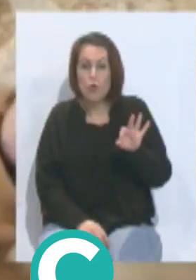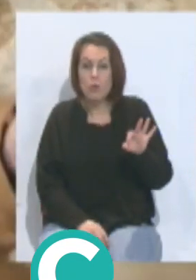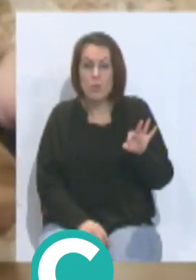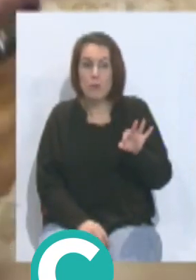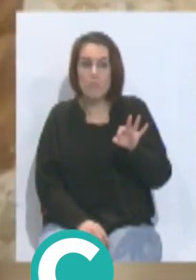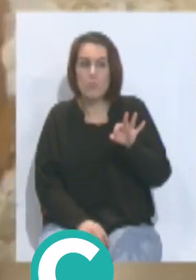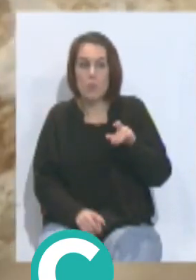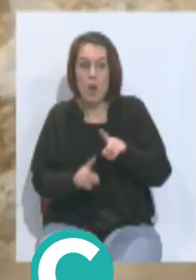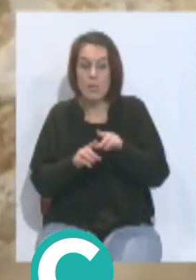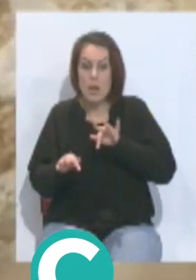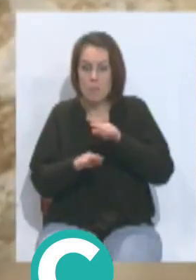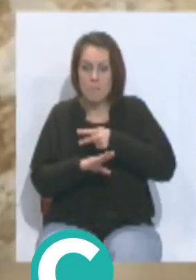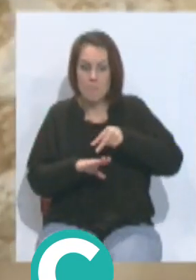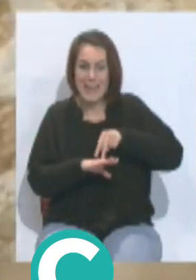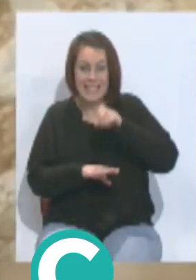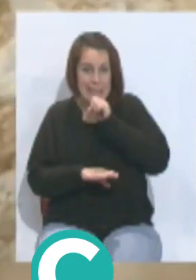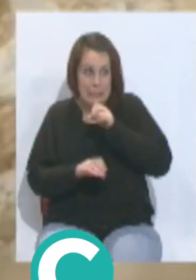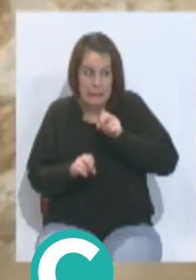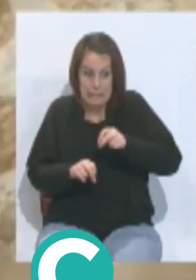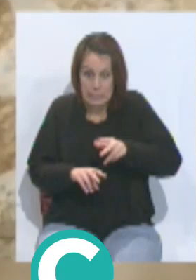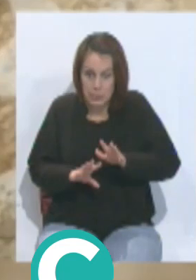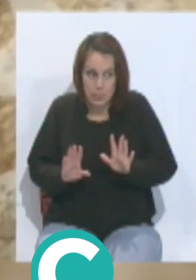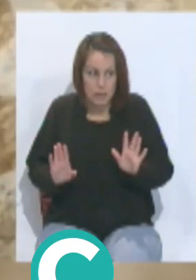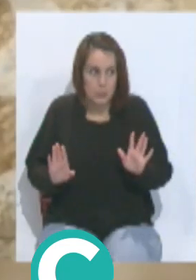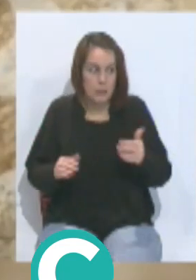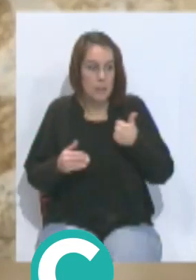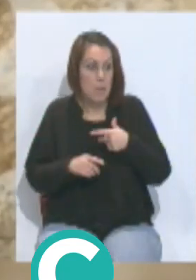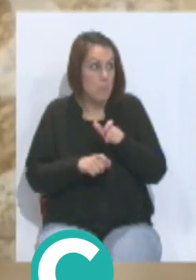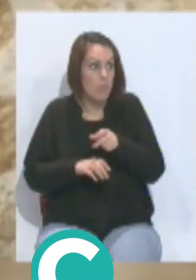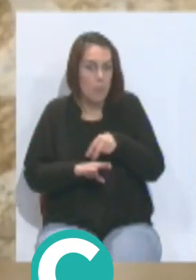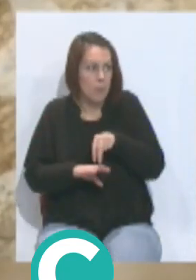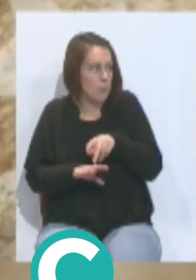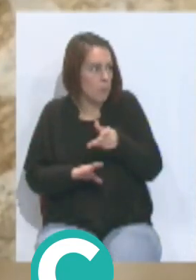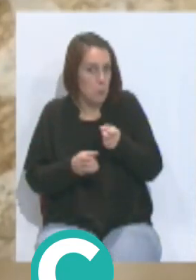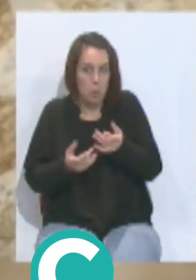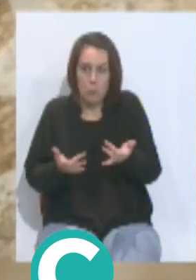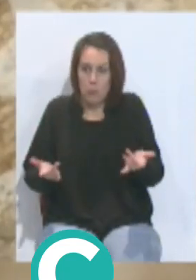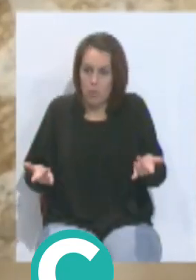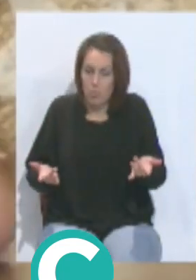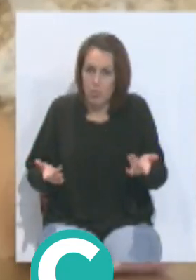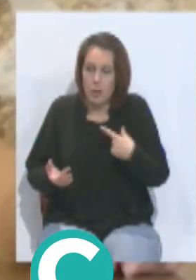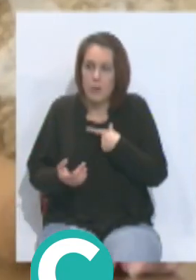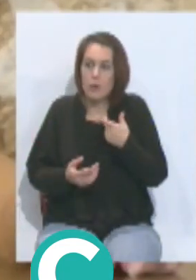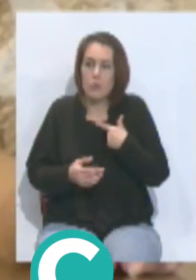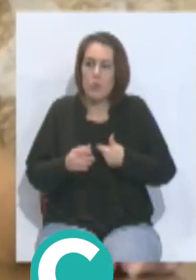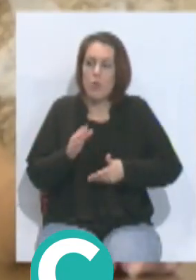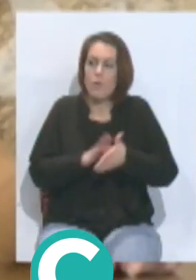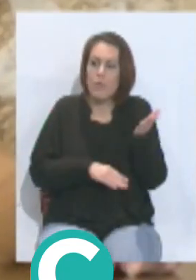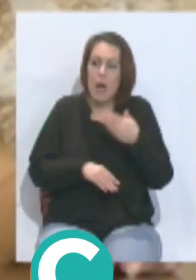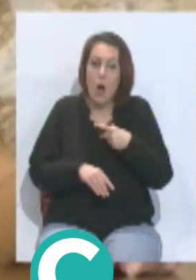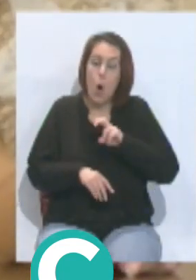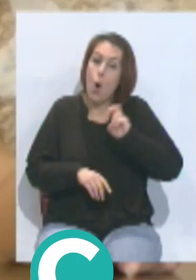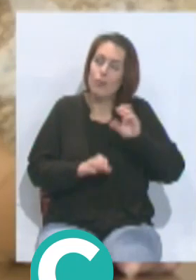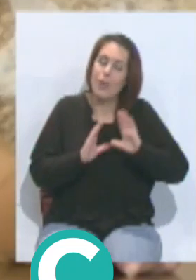se levantó también todo el teatro sin cantar, todavía no había cantado, y ya estaba la gente en pie. El año de los mozos, y iba yo en los paños de cocina,